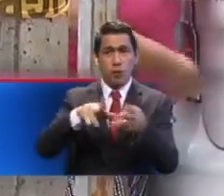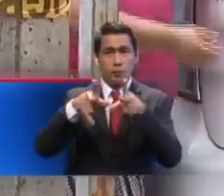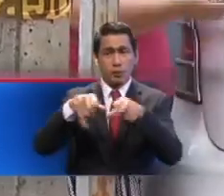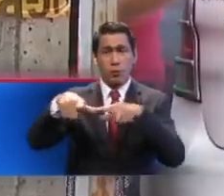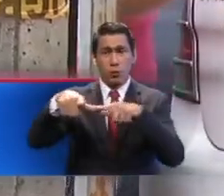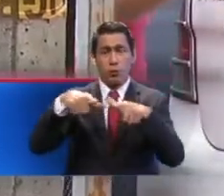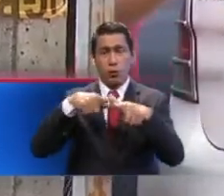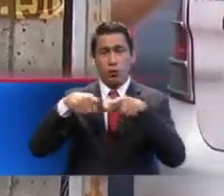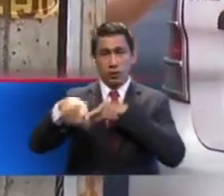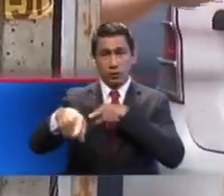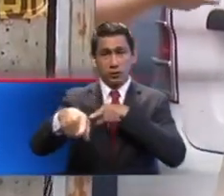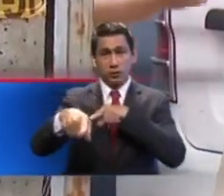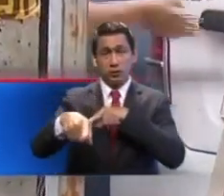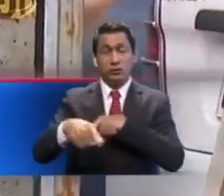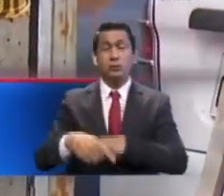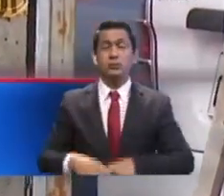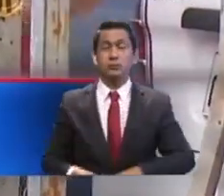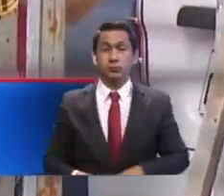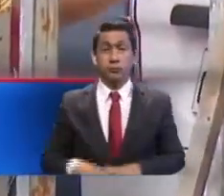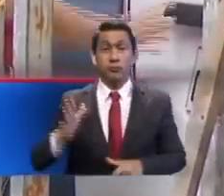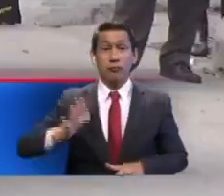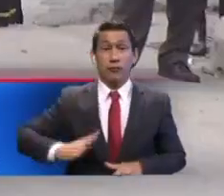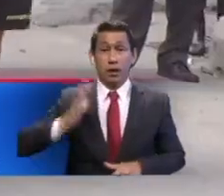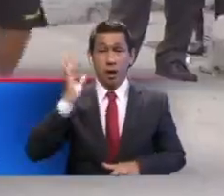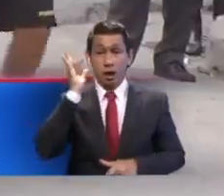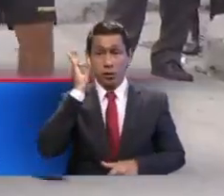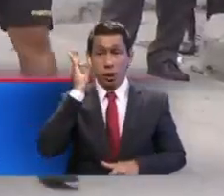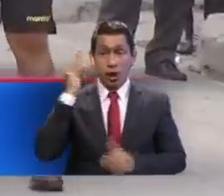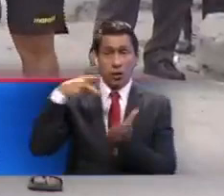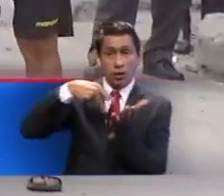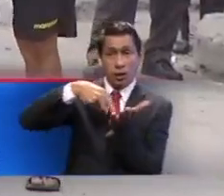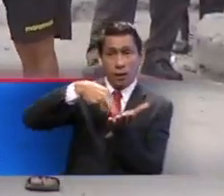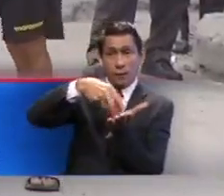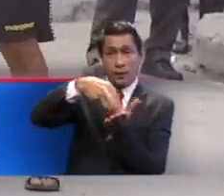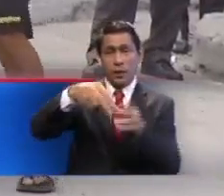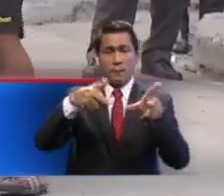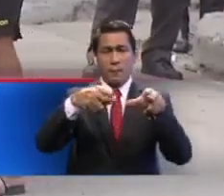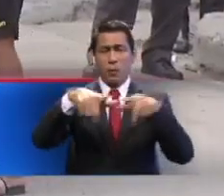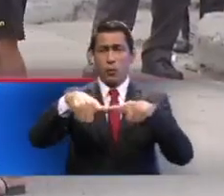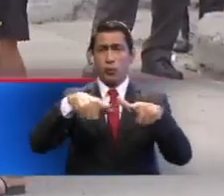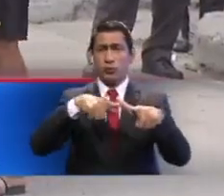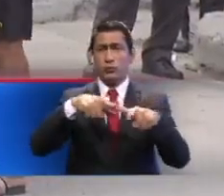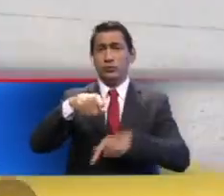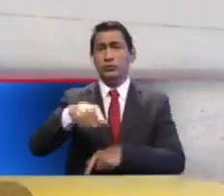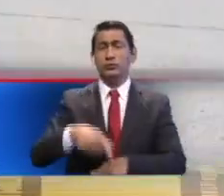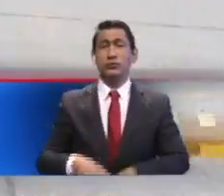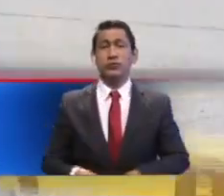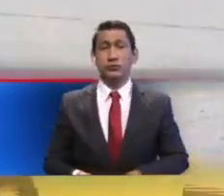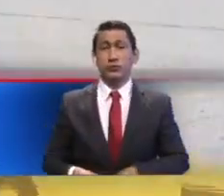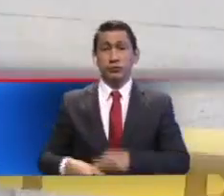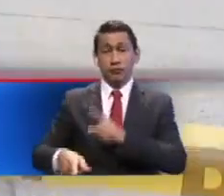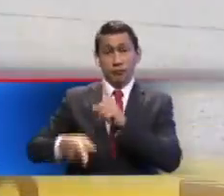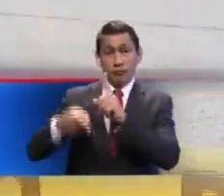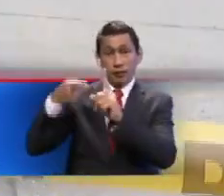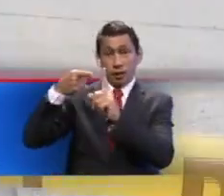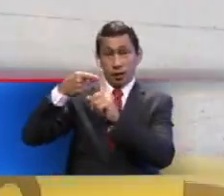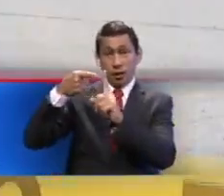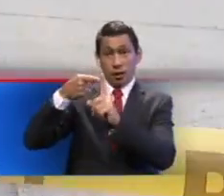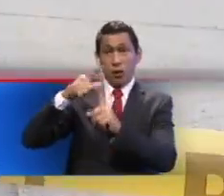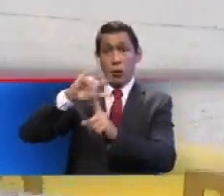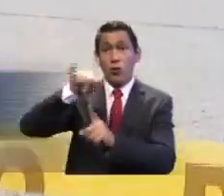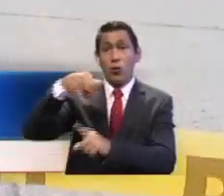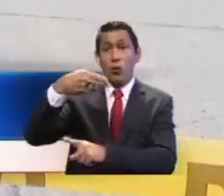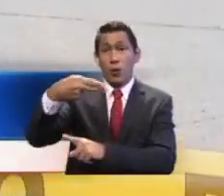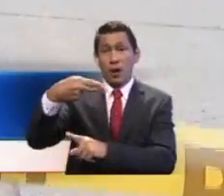que en ese momento del percance, una señora caminaba por el lugar. Ella venía predicando porque ella era testigo de